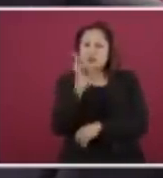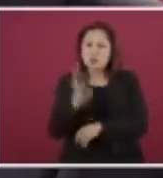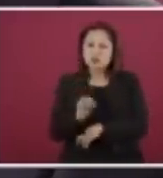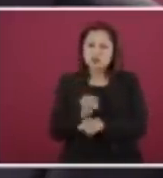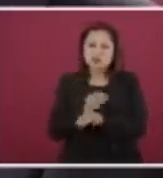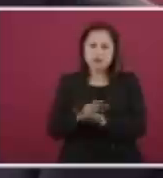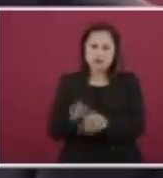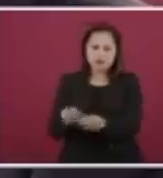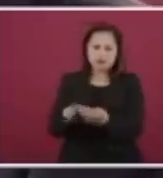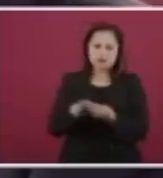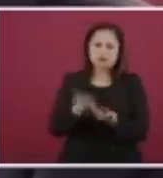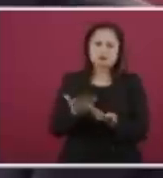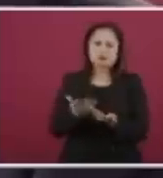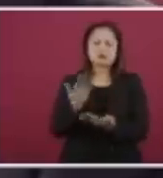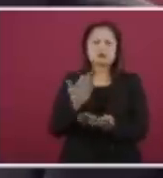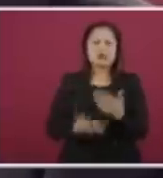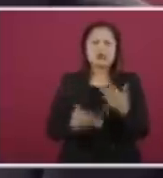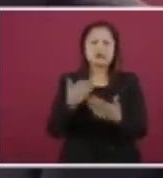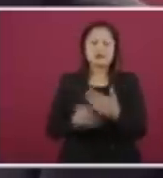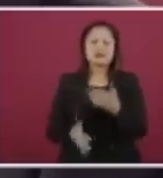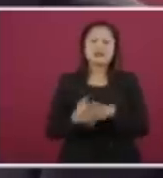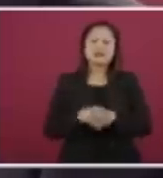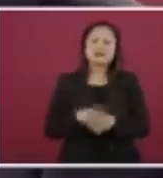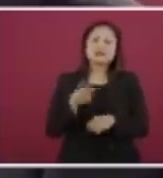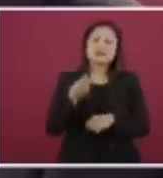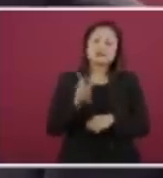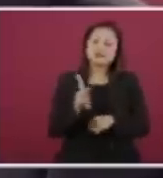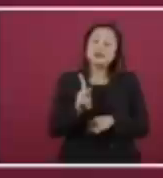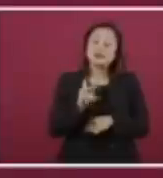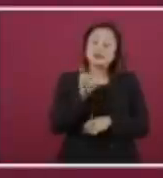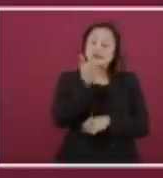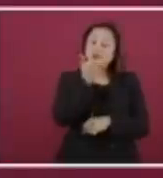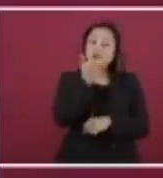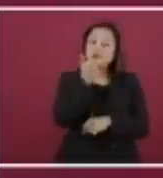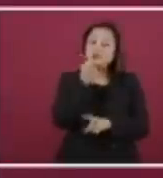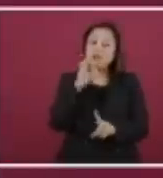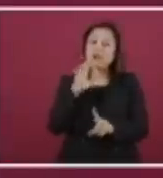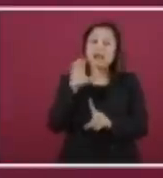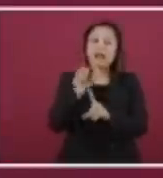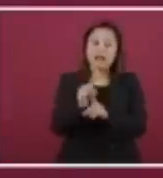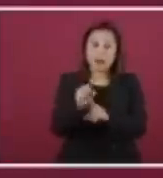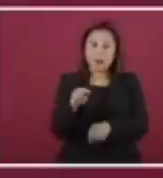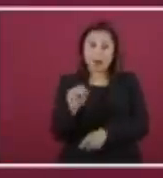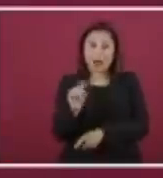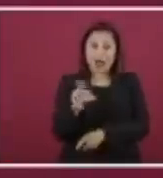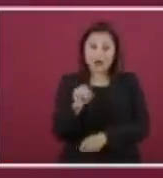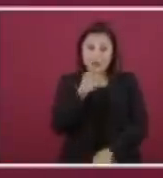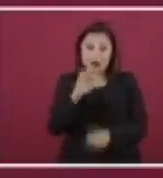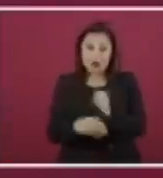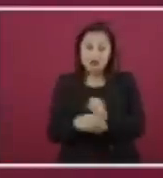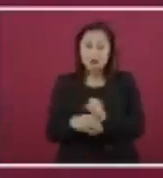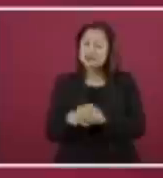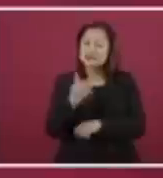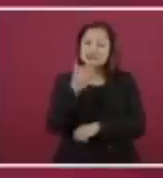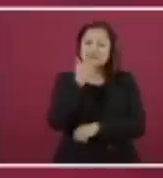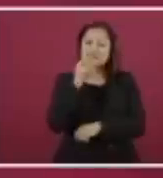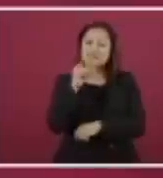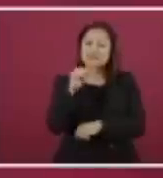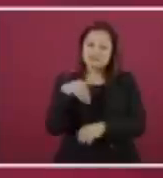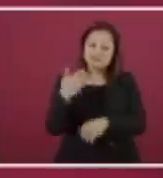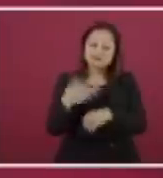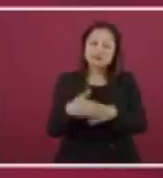no vamos a cumplir en este mes, va a ser hasta junio, pero se